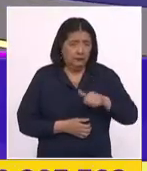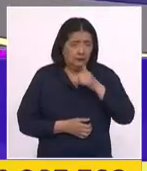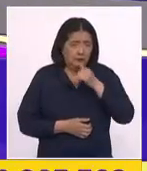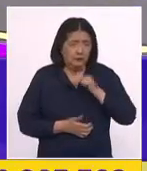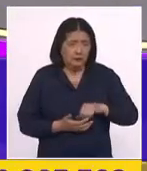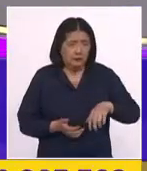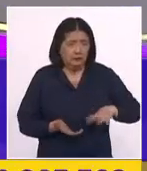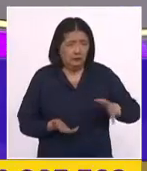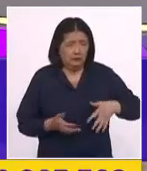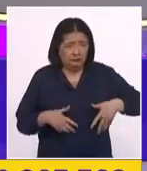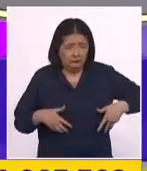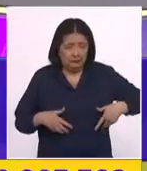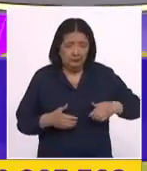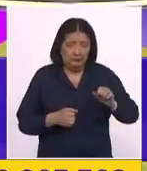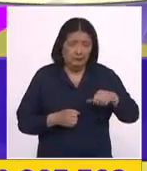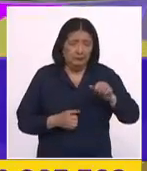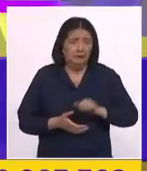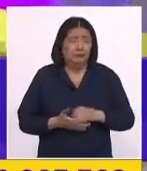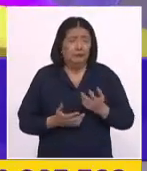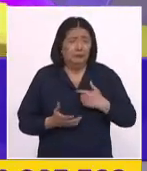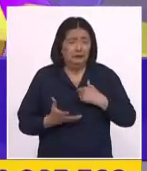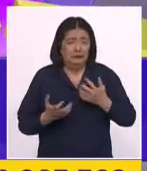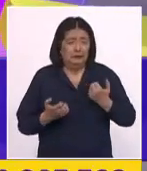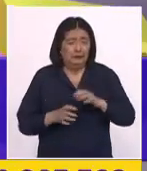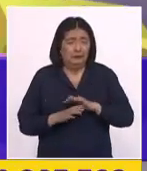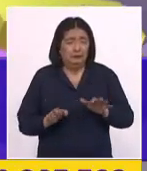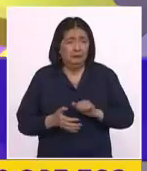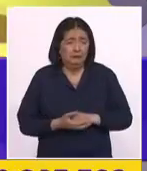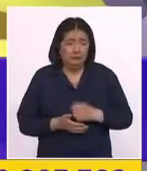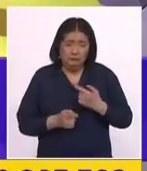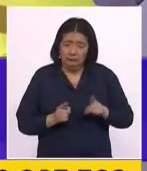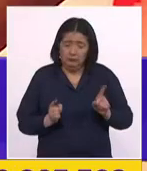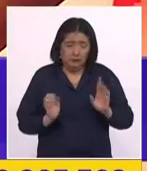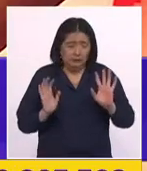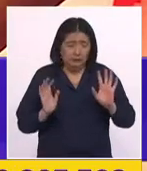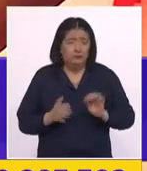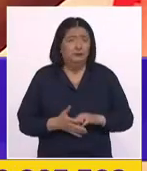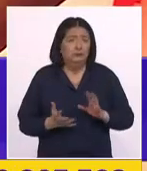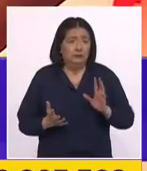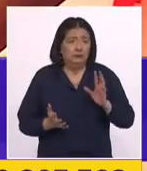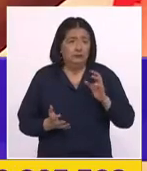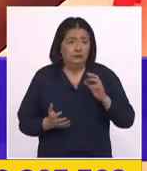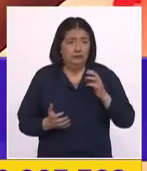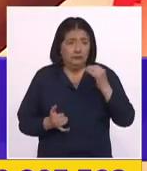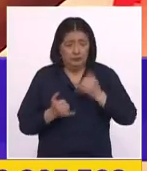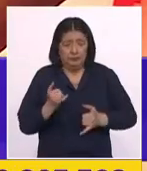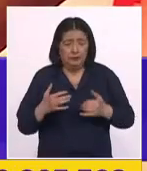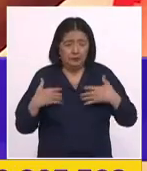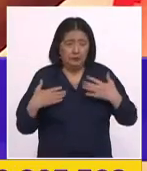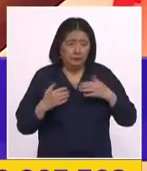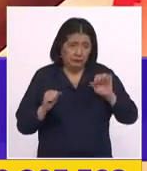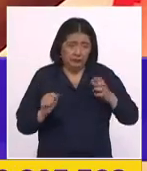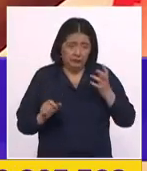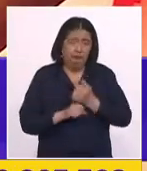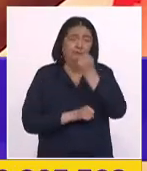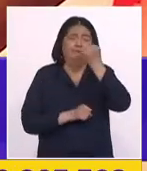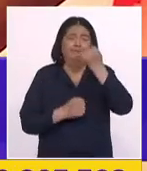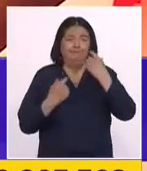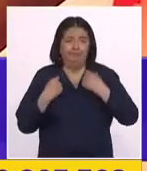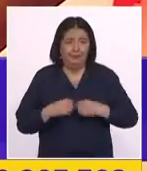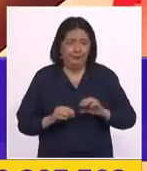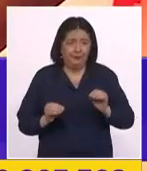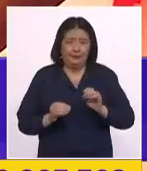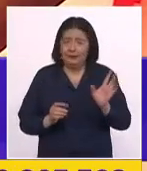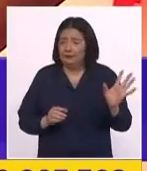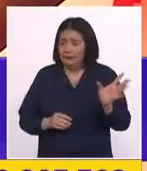toda esa parte, ¿no? Y ya quería acabar, pero nada, acabé súper contenta, pues, porque logré esa medalla. Nos